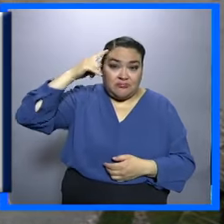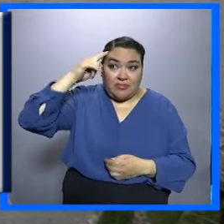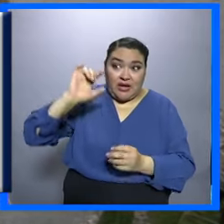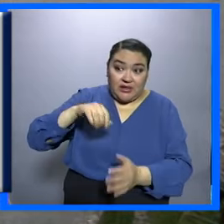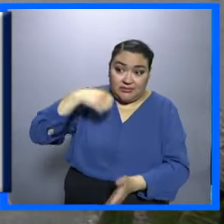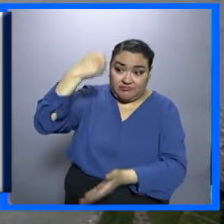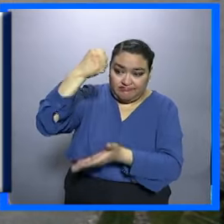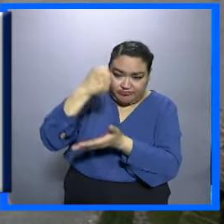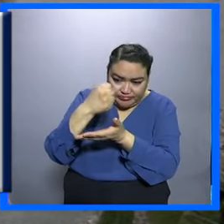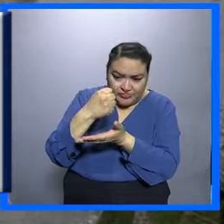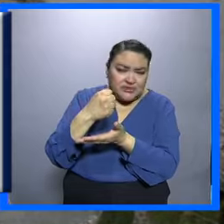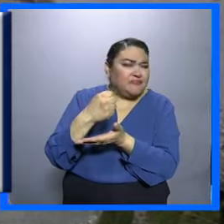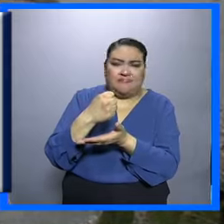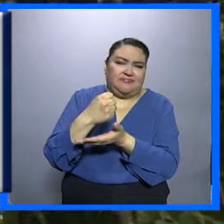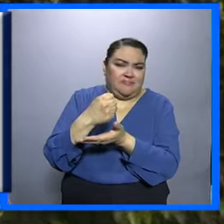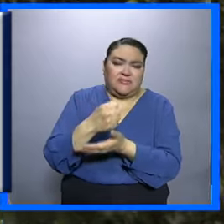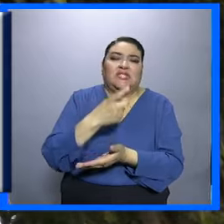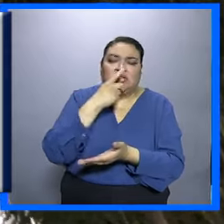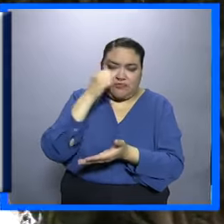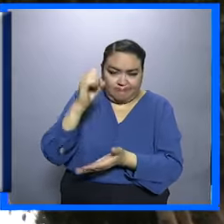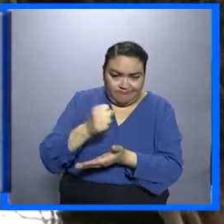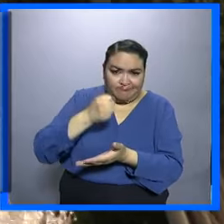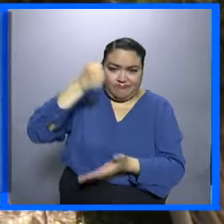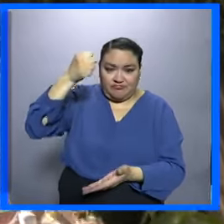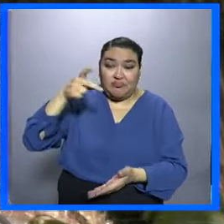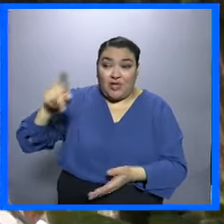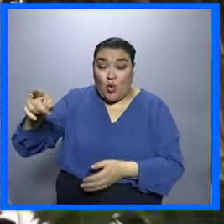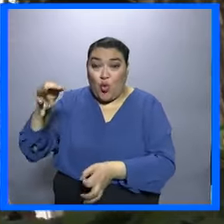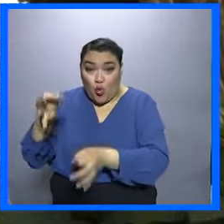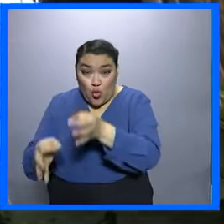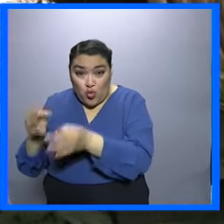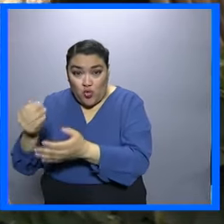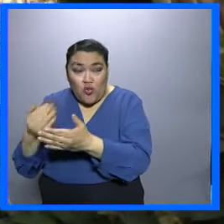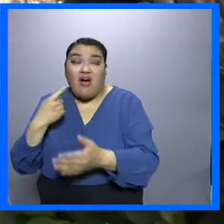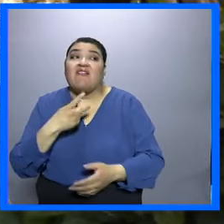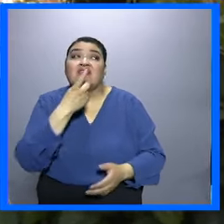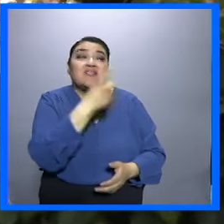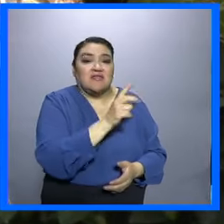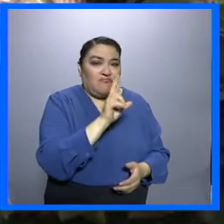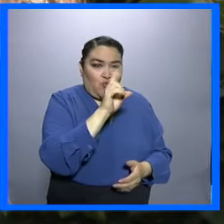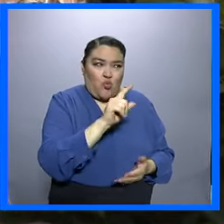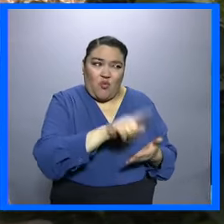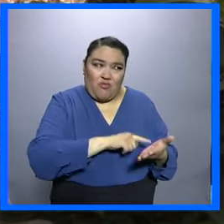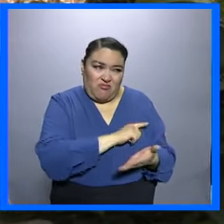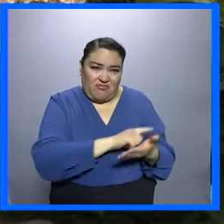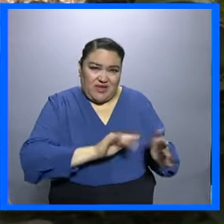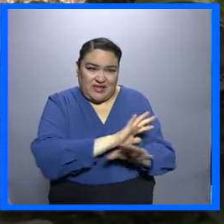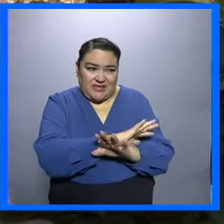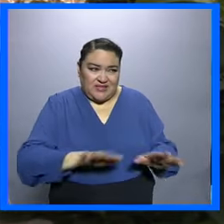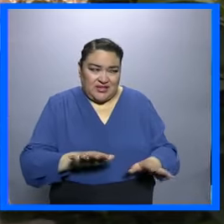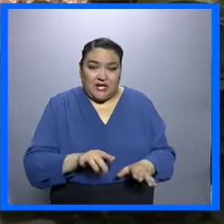en los recursos. Explicó que el desistimiento del juicio de amparo que señalan las comunidades les ha sido propuesto por